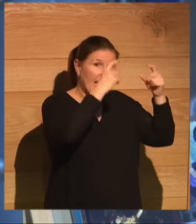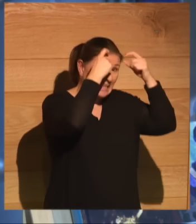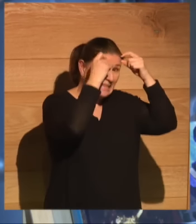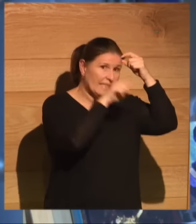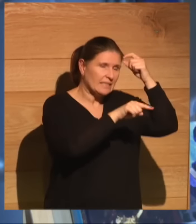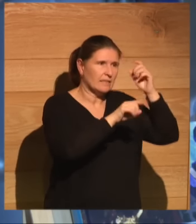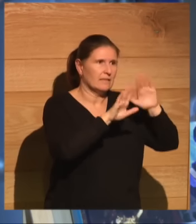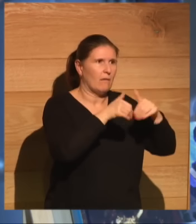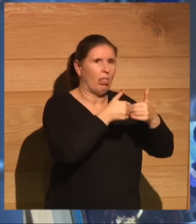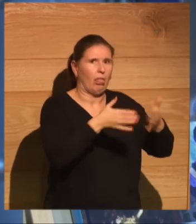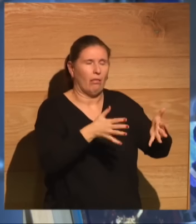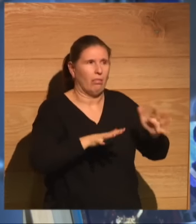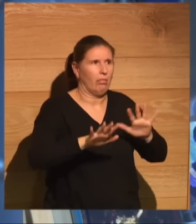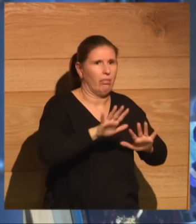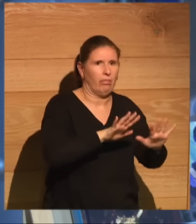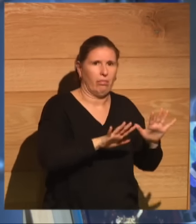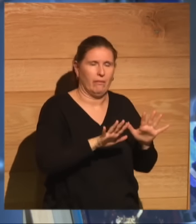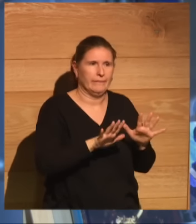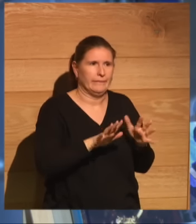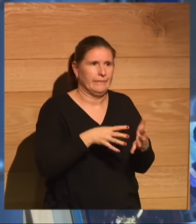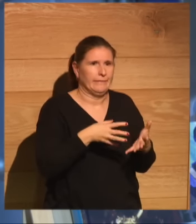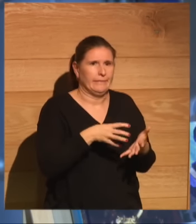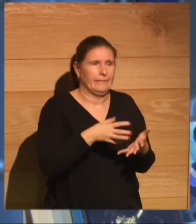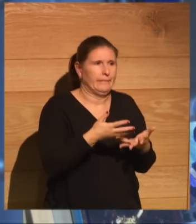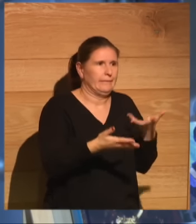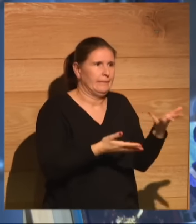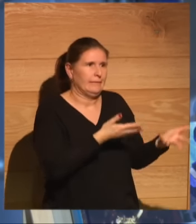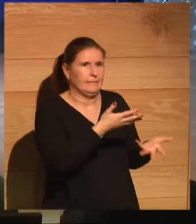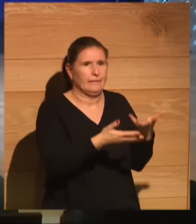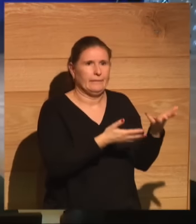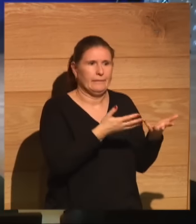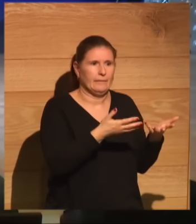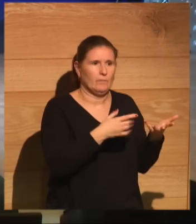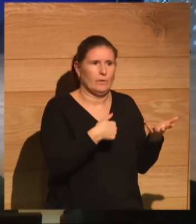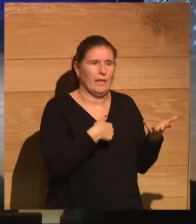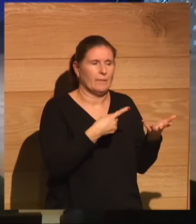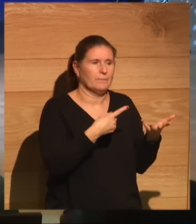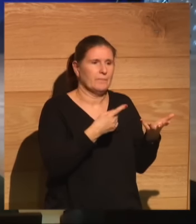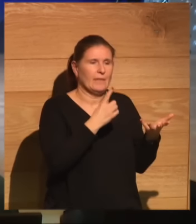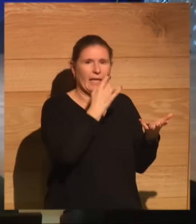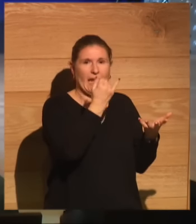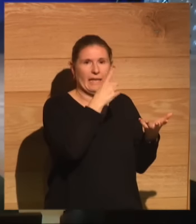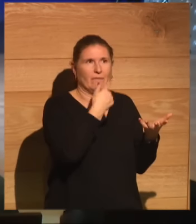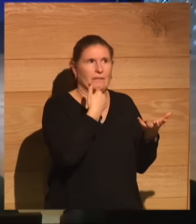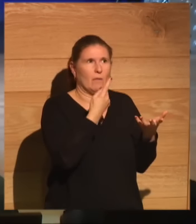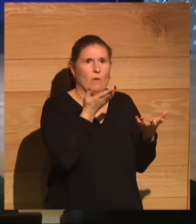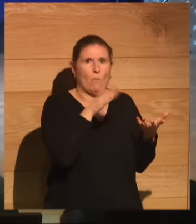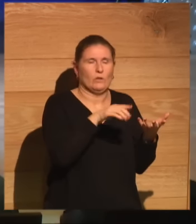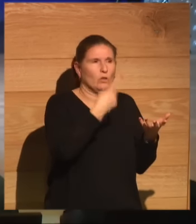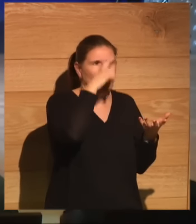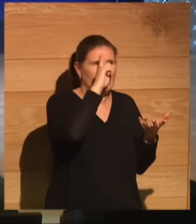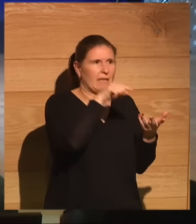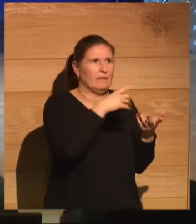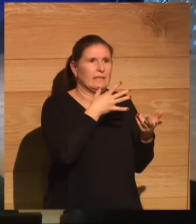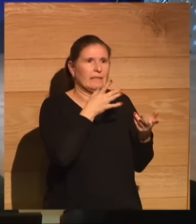bastante perdida. Son los años Walt ha muerto y hay una especie de vacío de poder ahí en la misma compañía, ¿no? Y se van haciendo